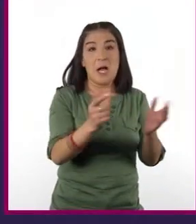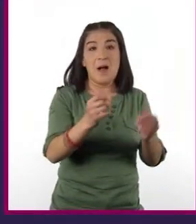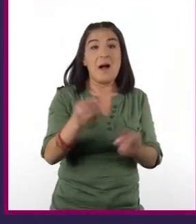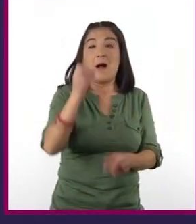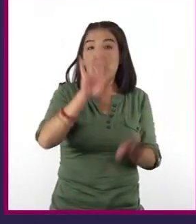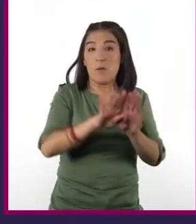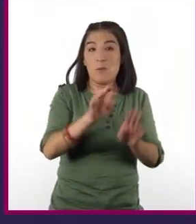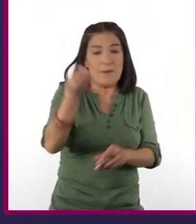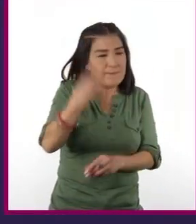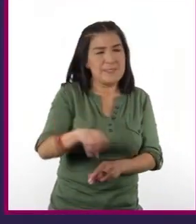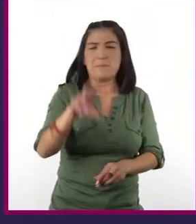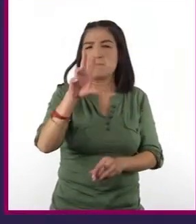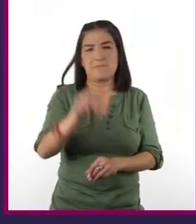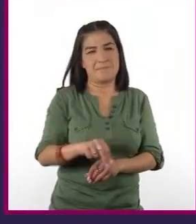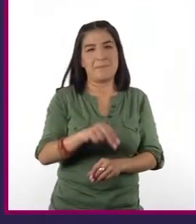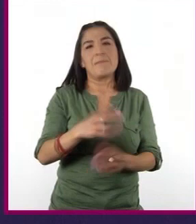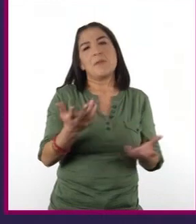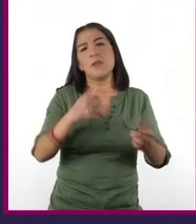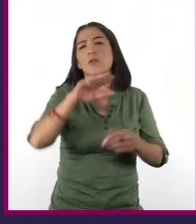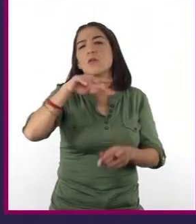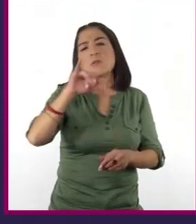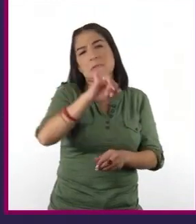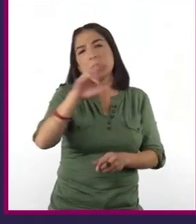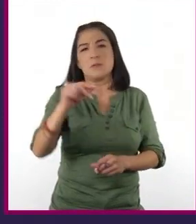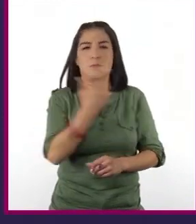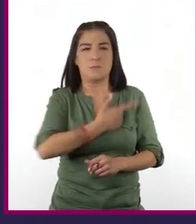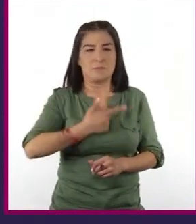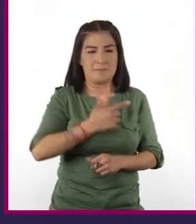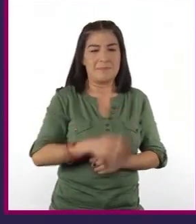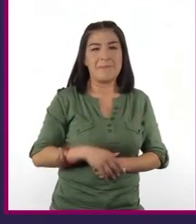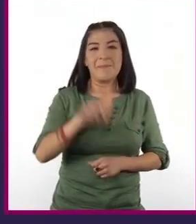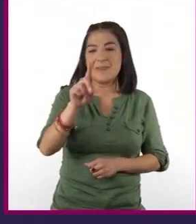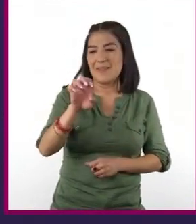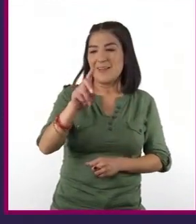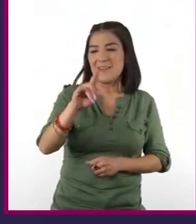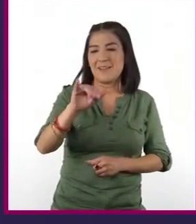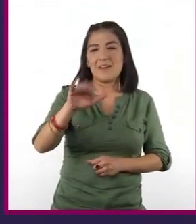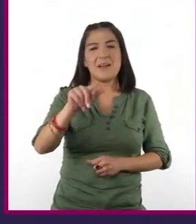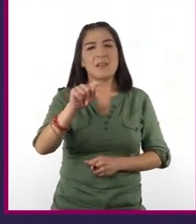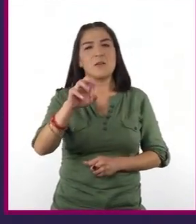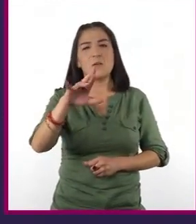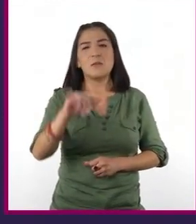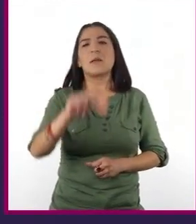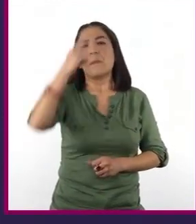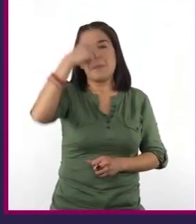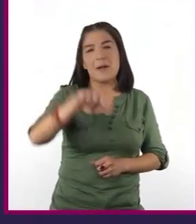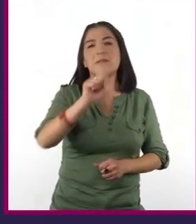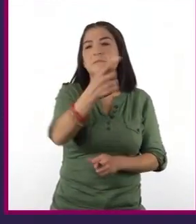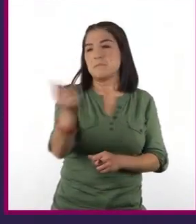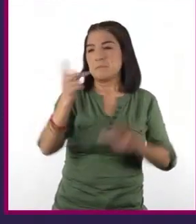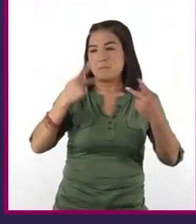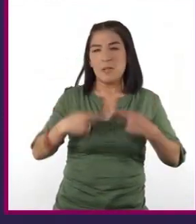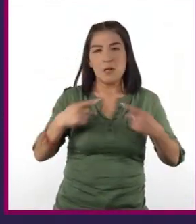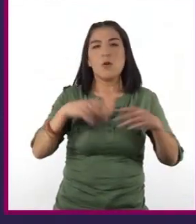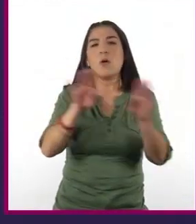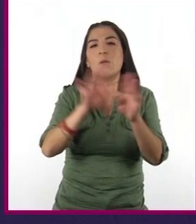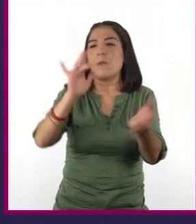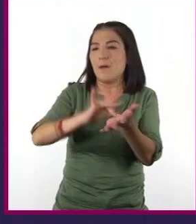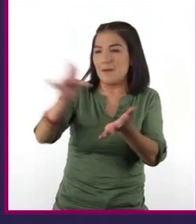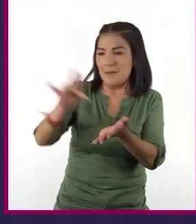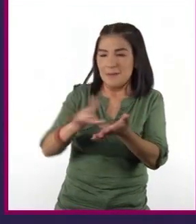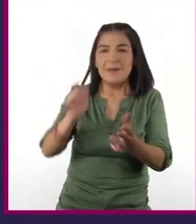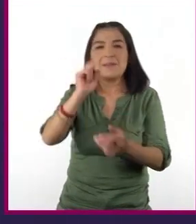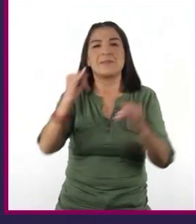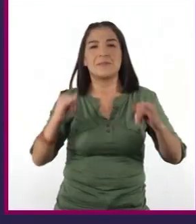obligatorio. Dedicatoria. Es la parte de la antología donde se ofrecen consideraciones a las personas o instituciones que apoyaron